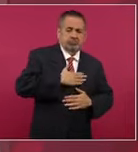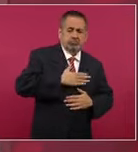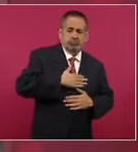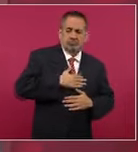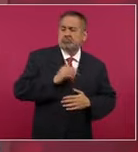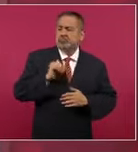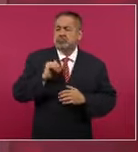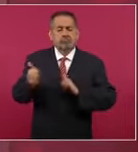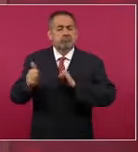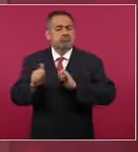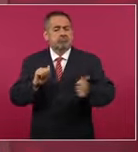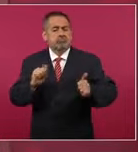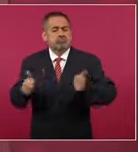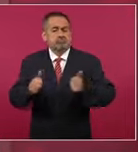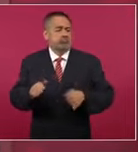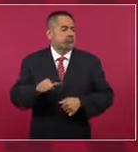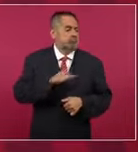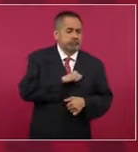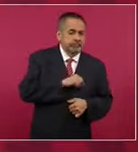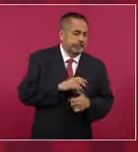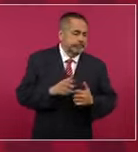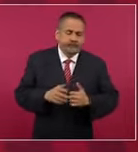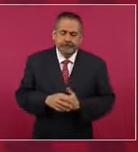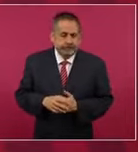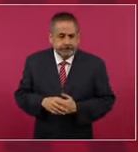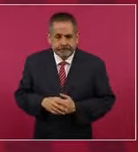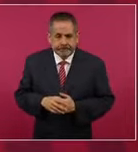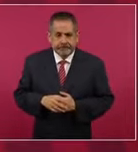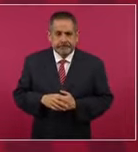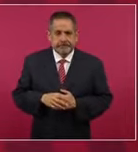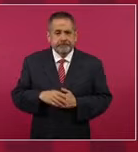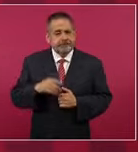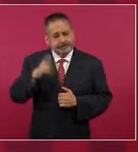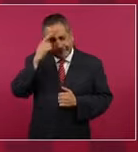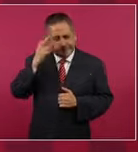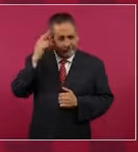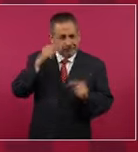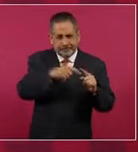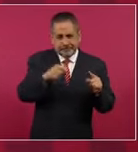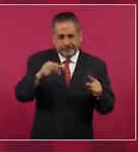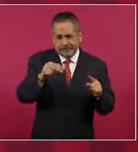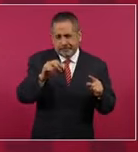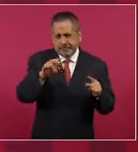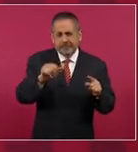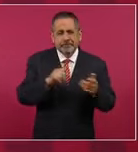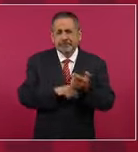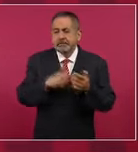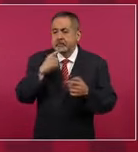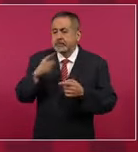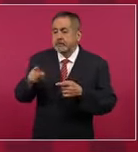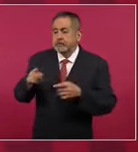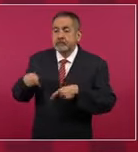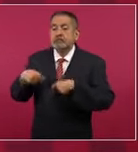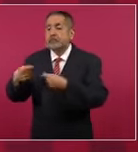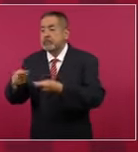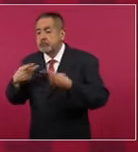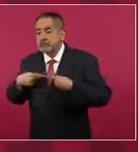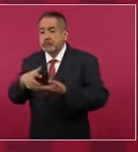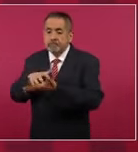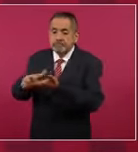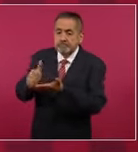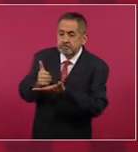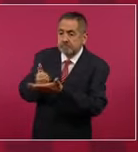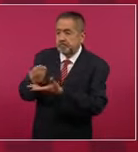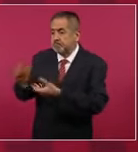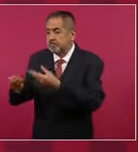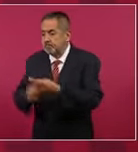que todo lo que va a la gente lo tachan de populismo